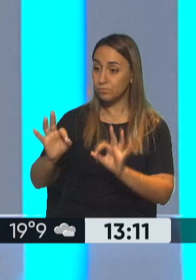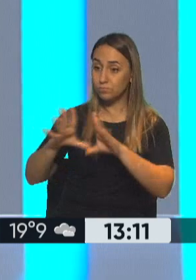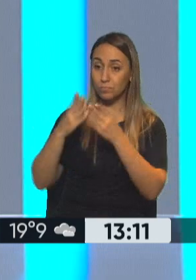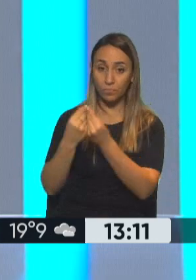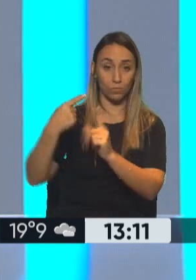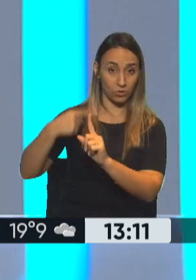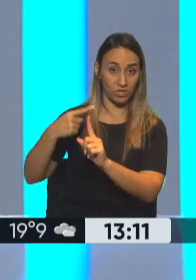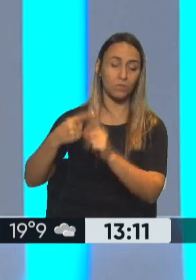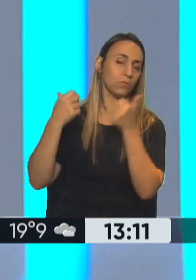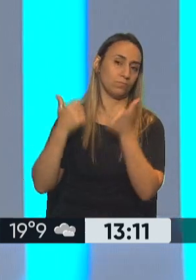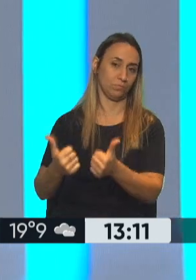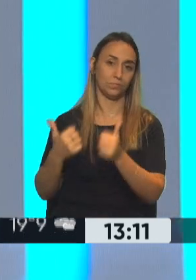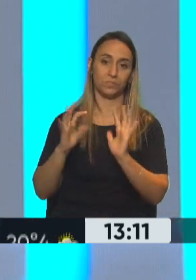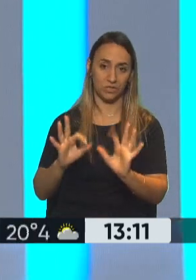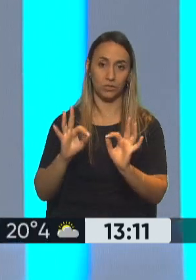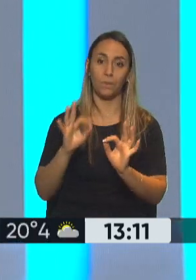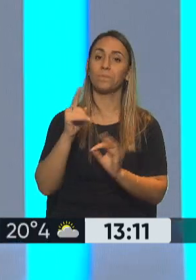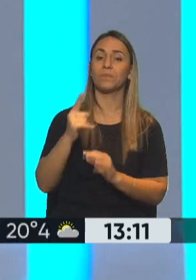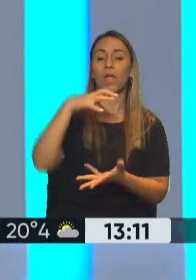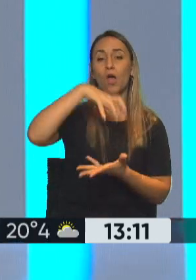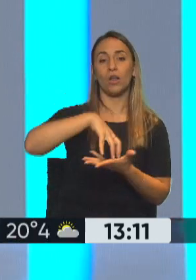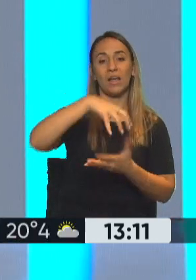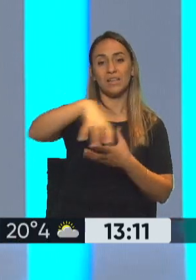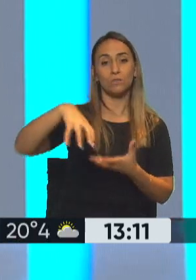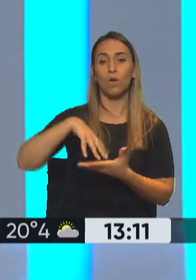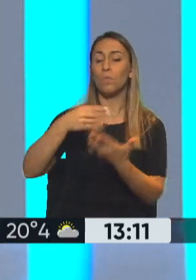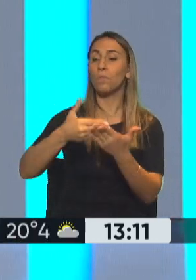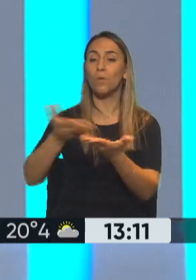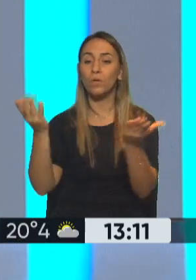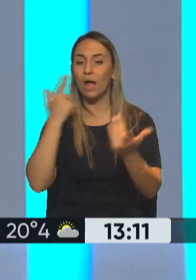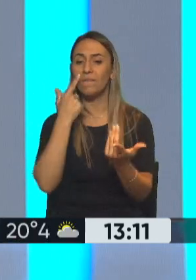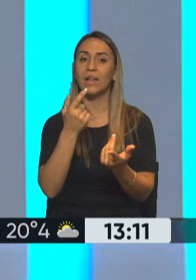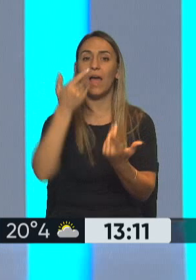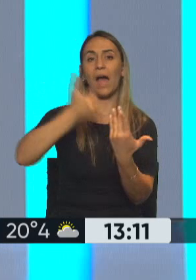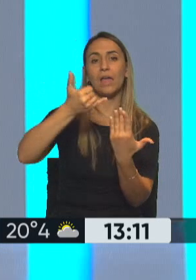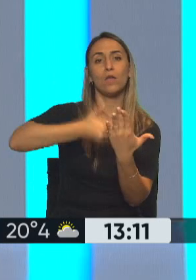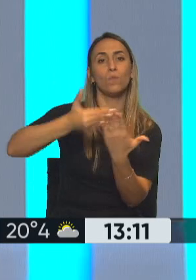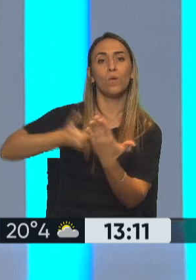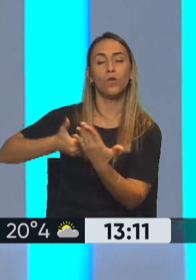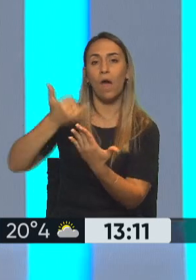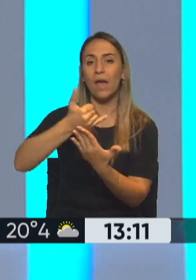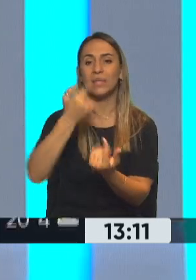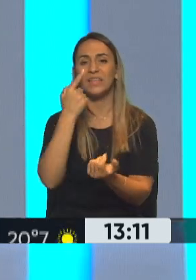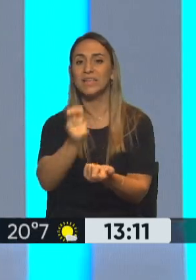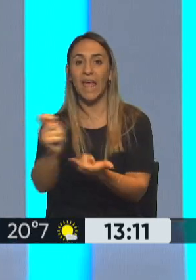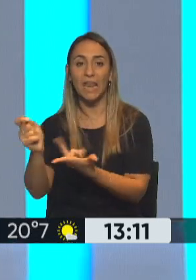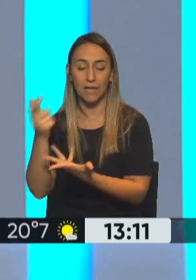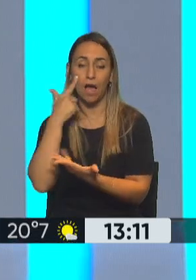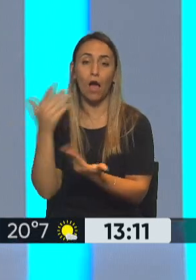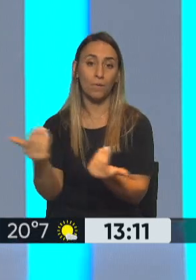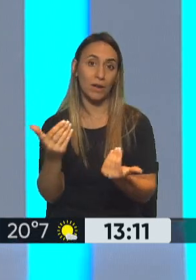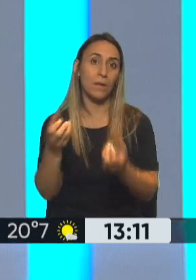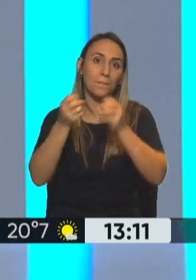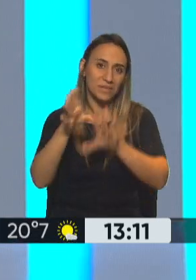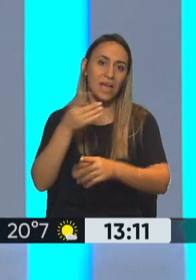que es el principal de los organismos públicos que tiene tenencia de estos títulos, se operaría a través a partir de este